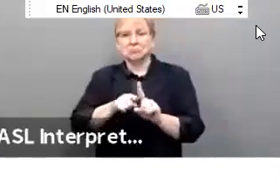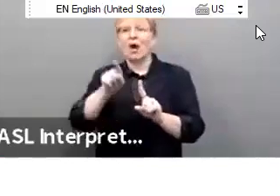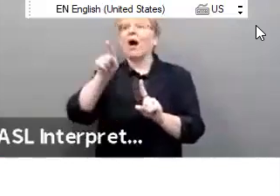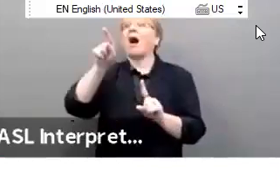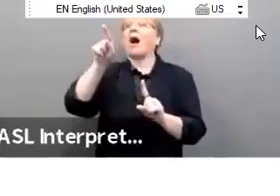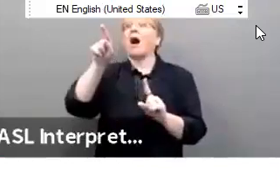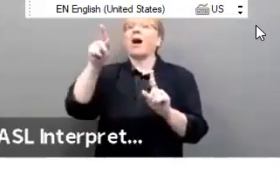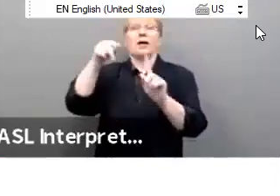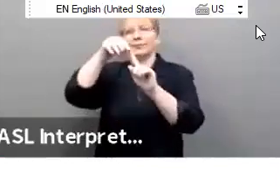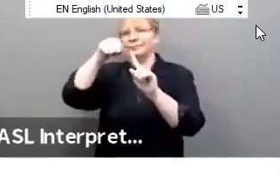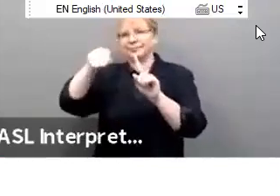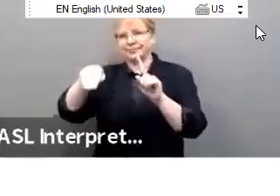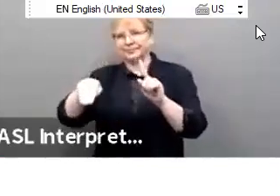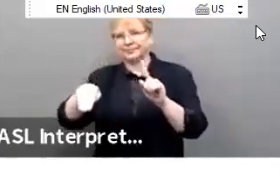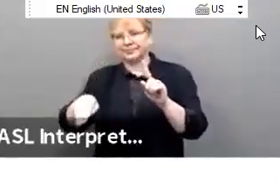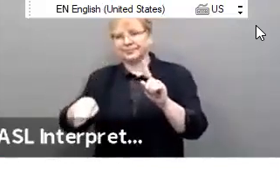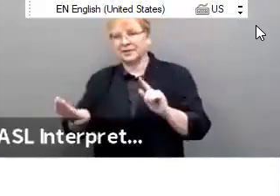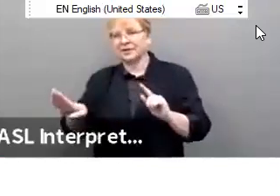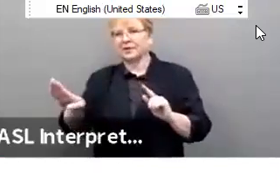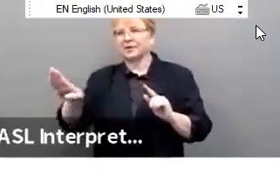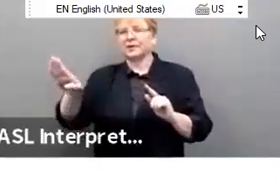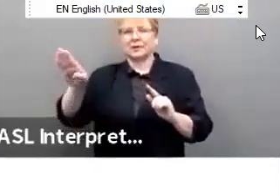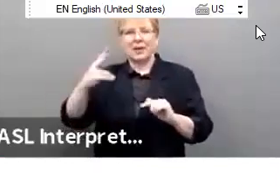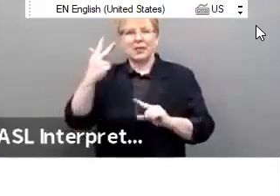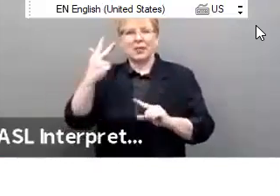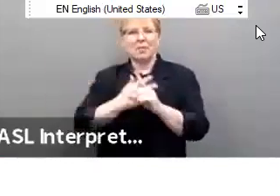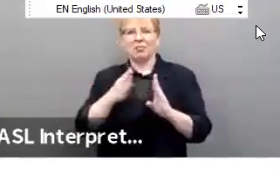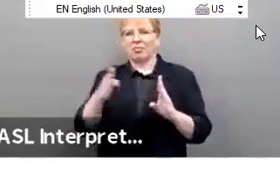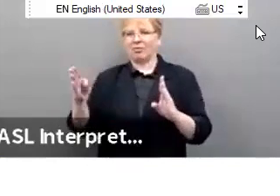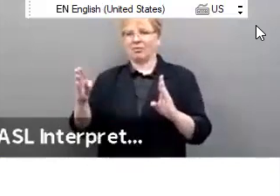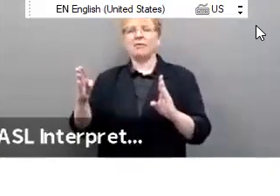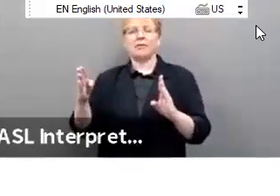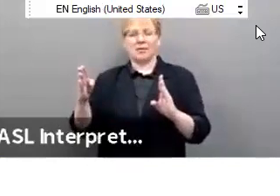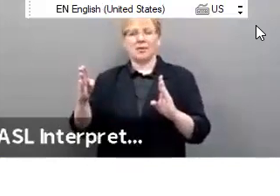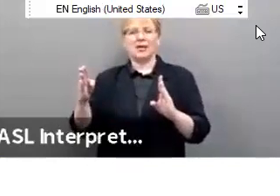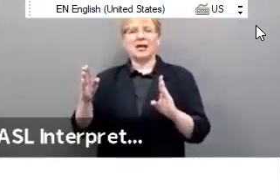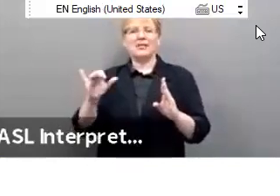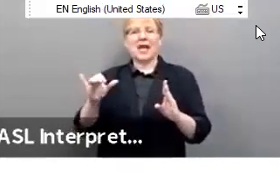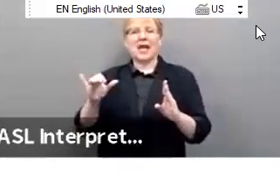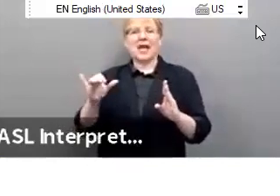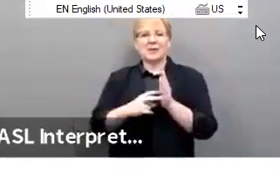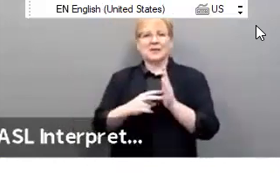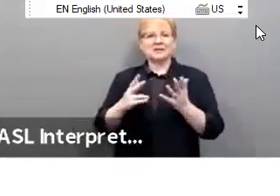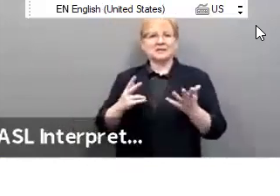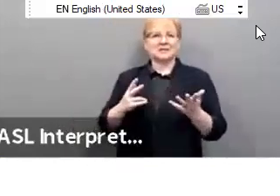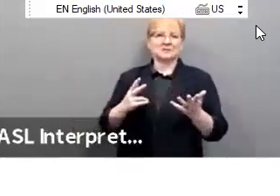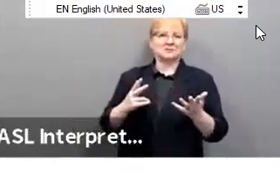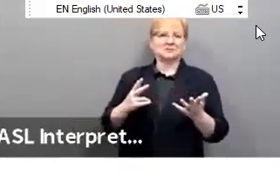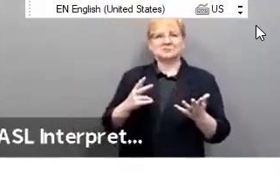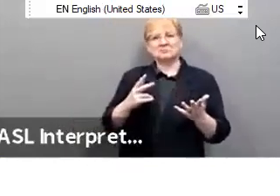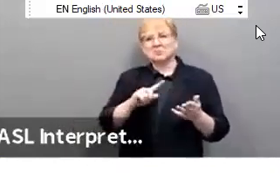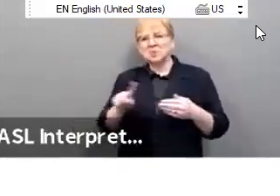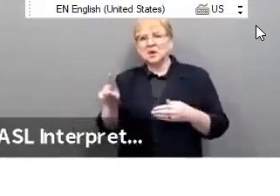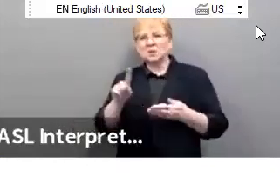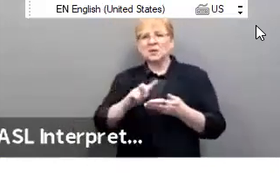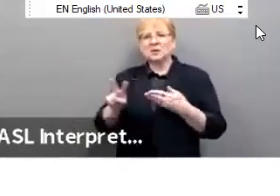del sureste hacia Albuquerque. Y cuando buscamos la información de otros países en los últimos